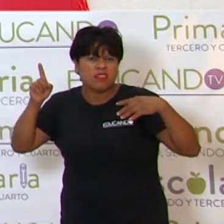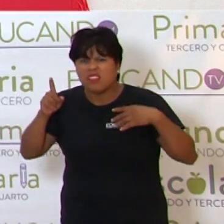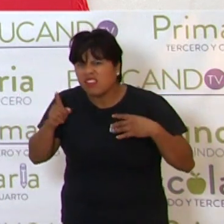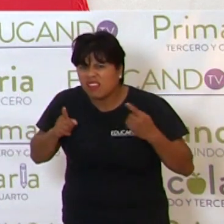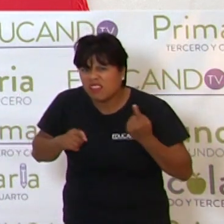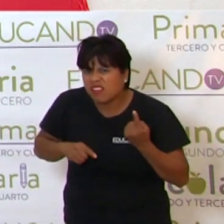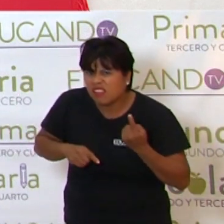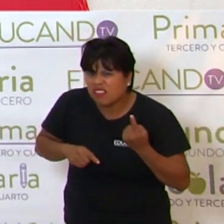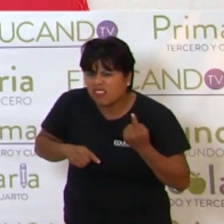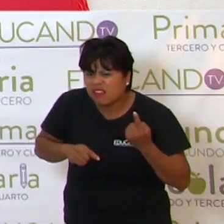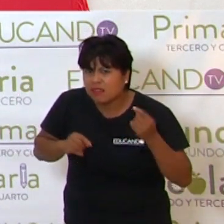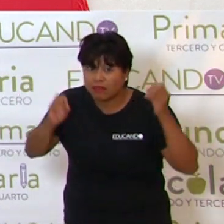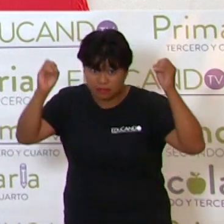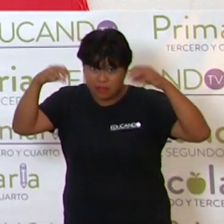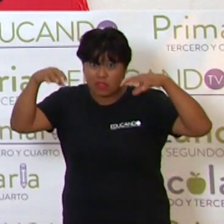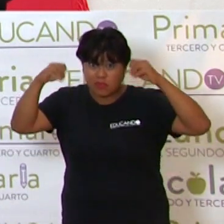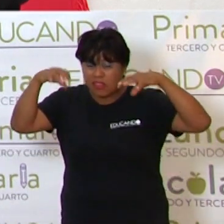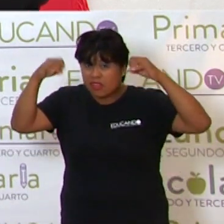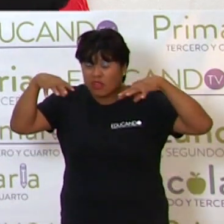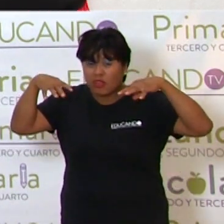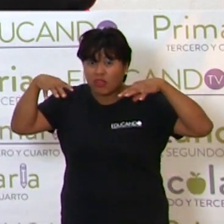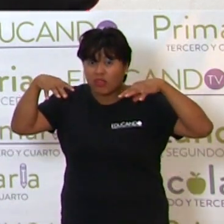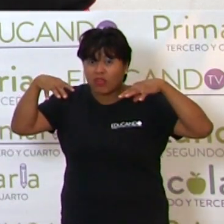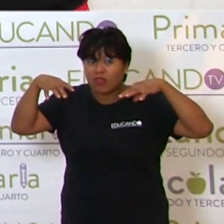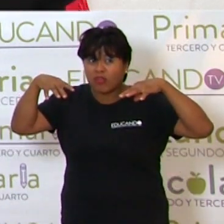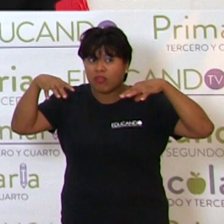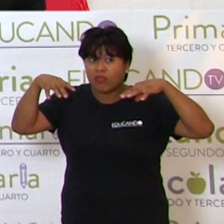¿Cómo? Que está lloviendo.